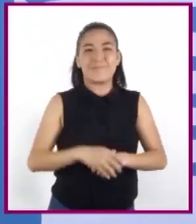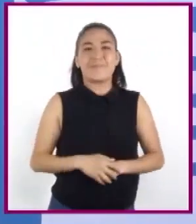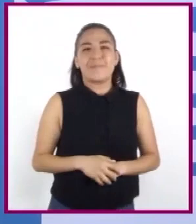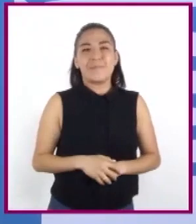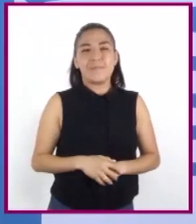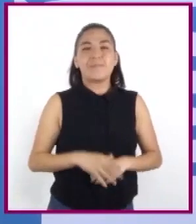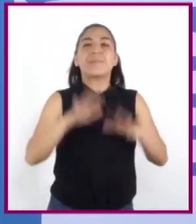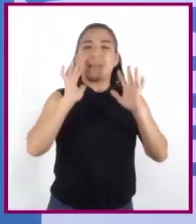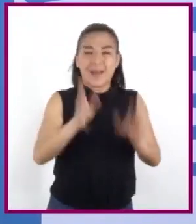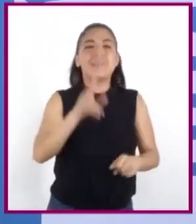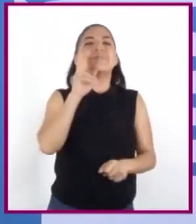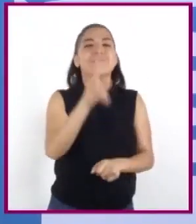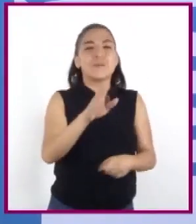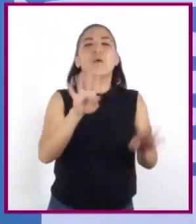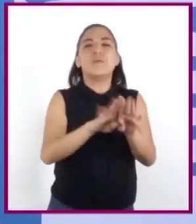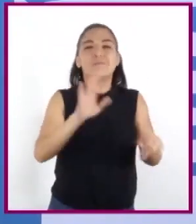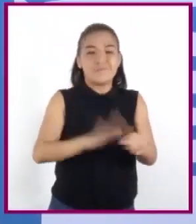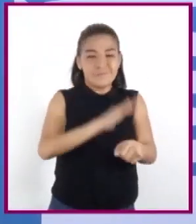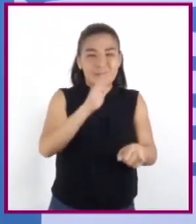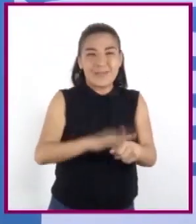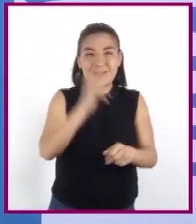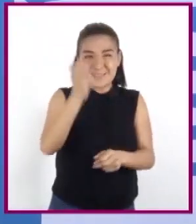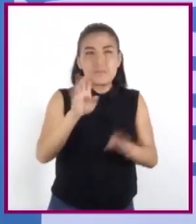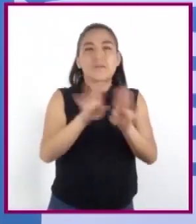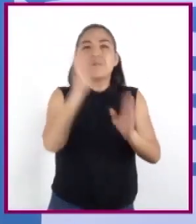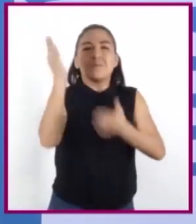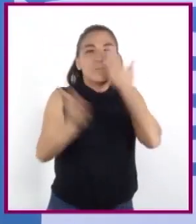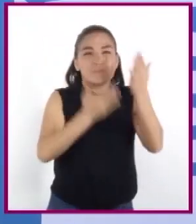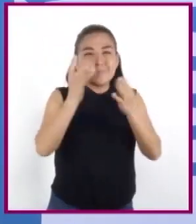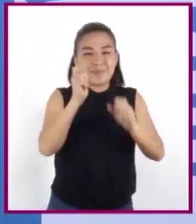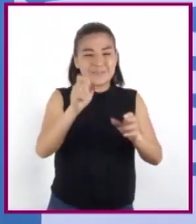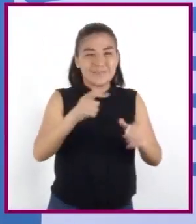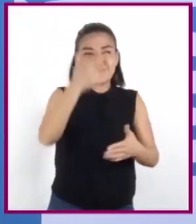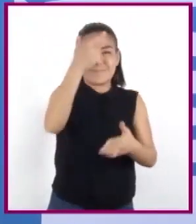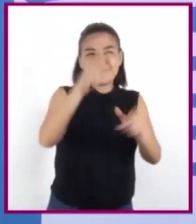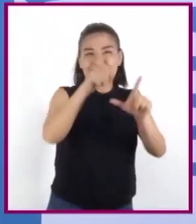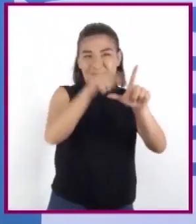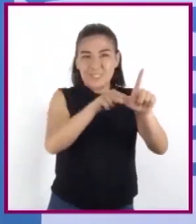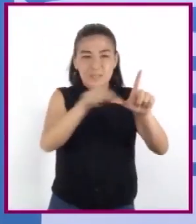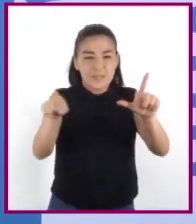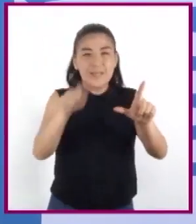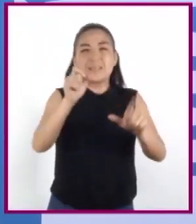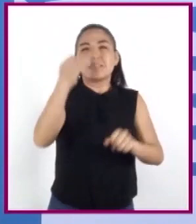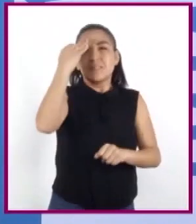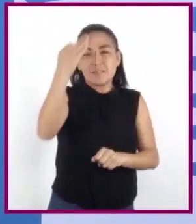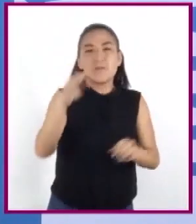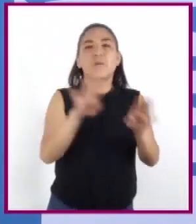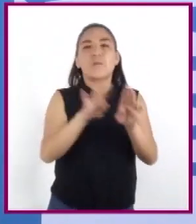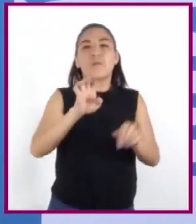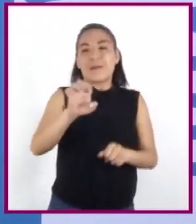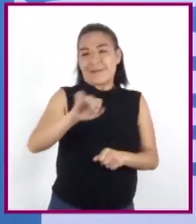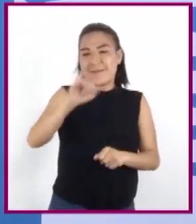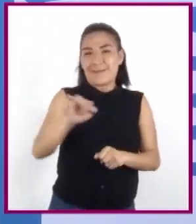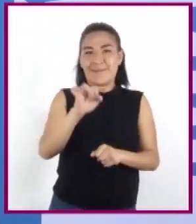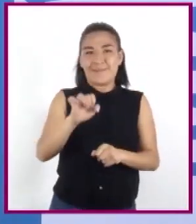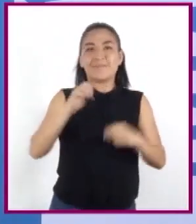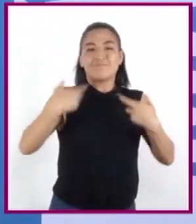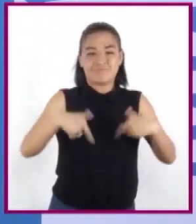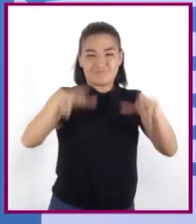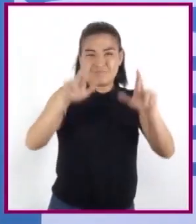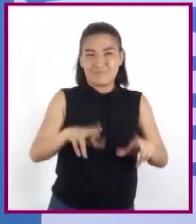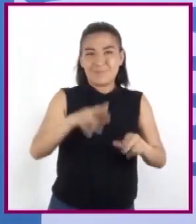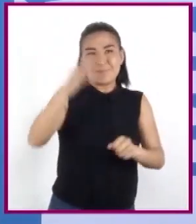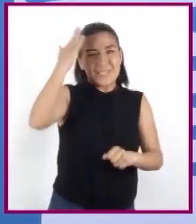ya confirmamos que la manera de estudiar la gráfica con respecto al tiempo es analizando el eje que lo representa, es